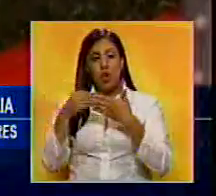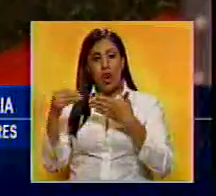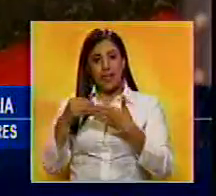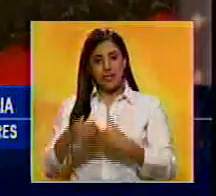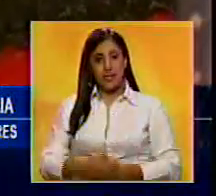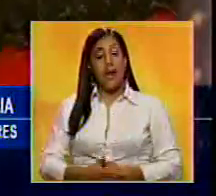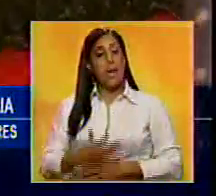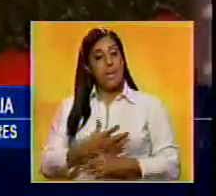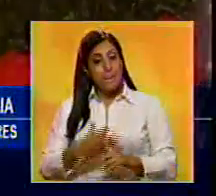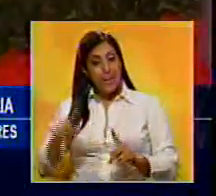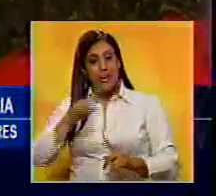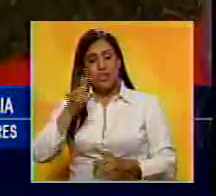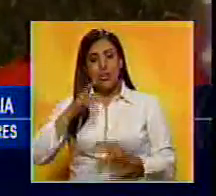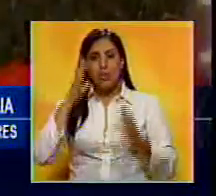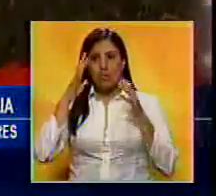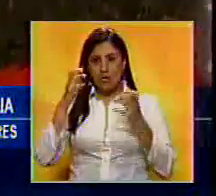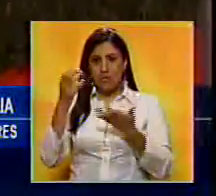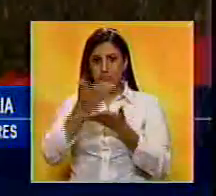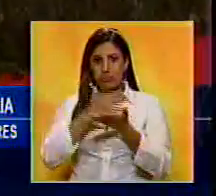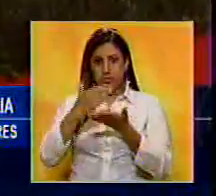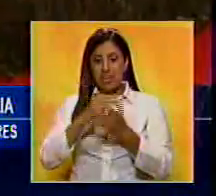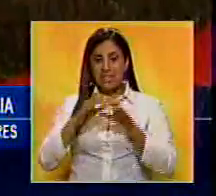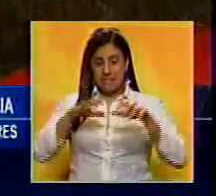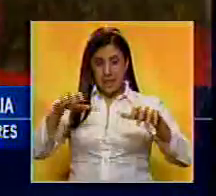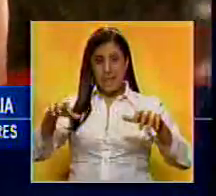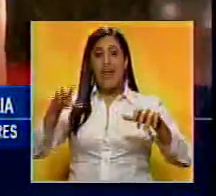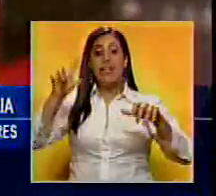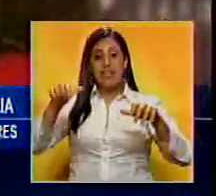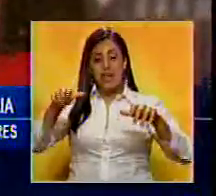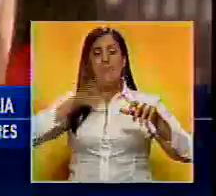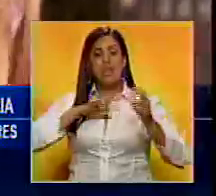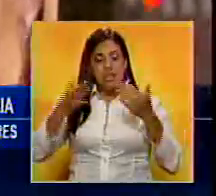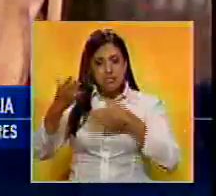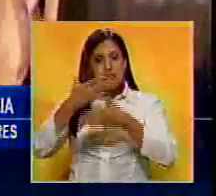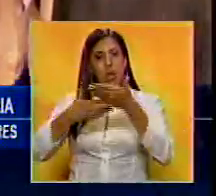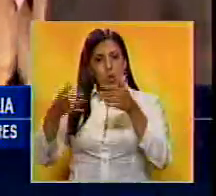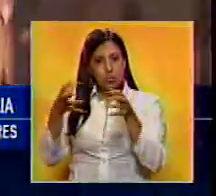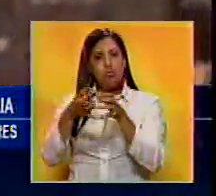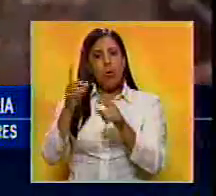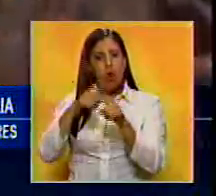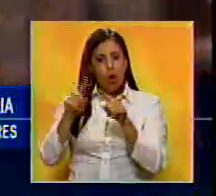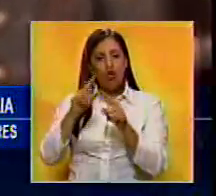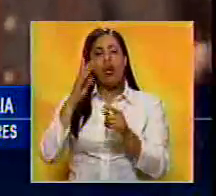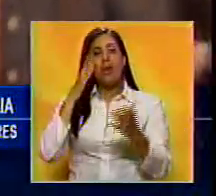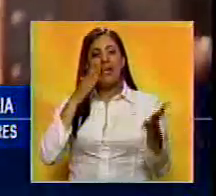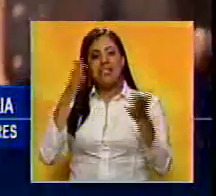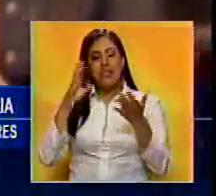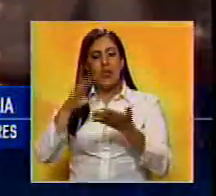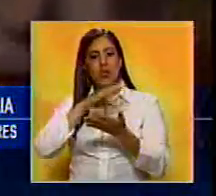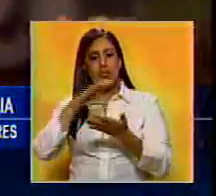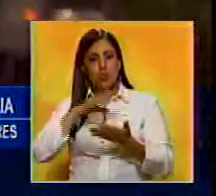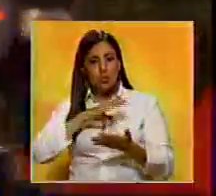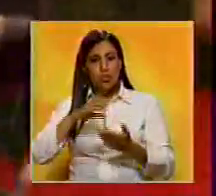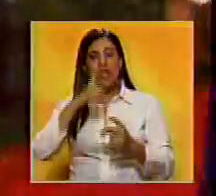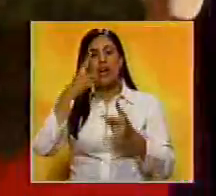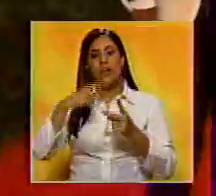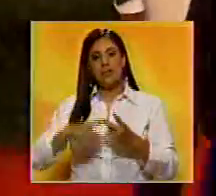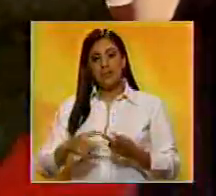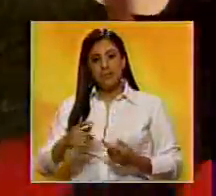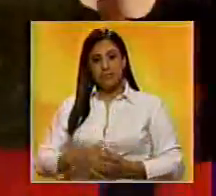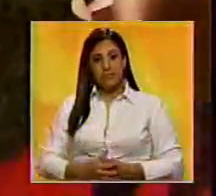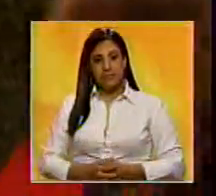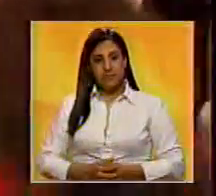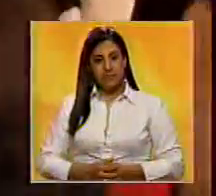de dólares Aunque ellos han hecho crecer sus patrimonios por separado También tienen varios negocios en común como el servicio de música en